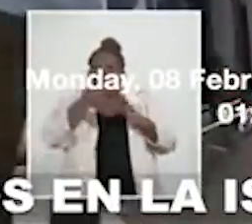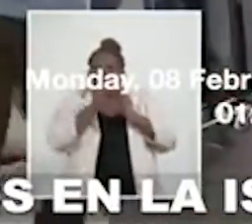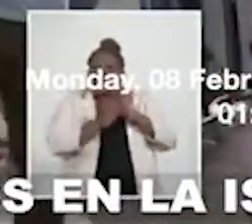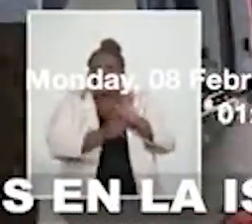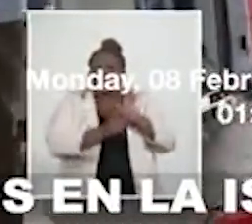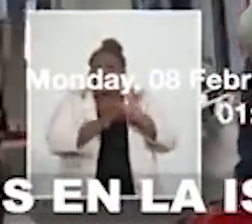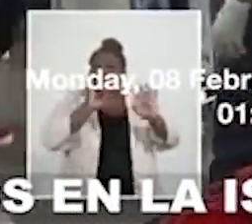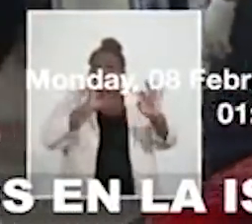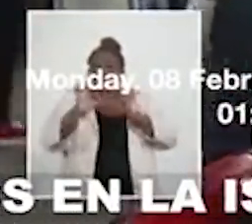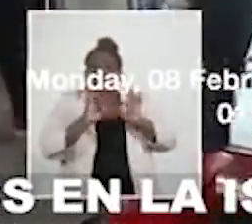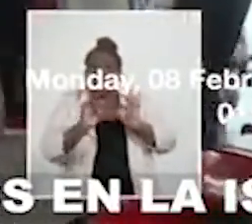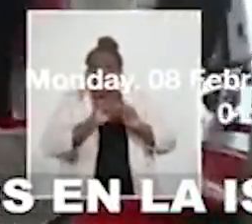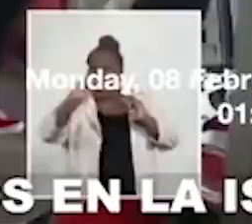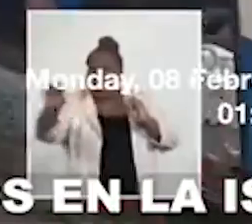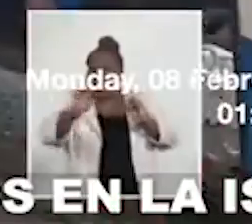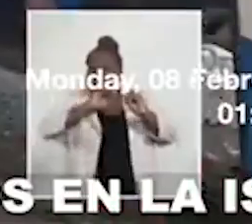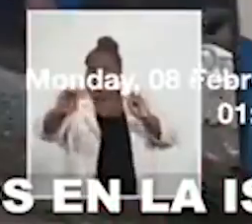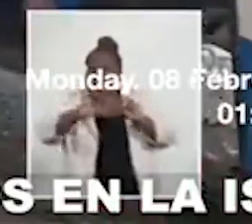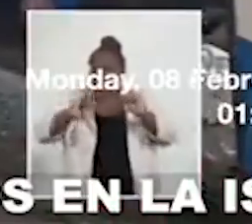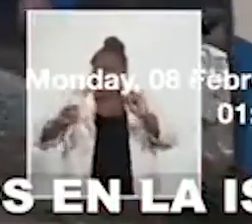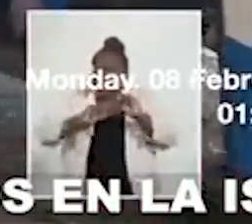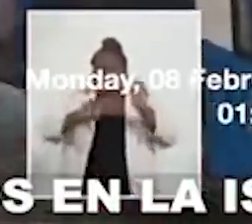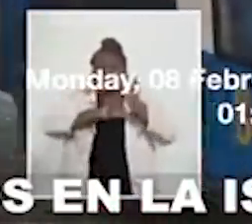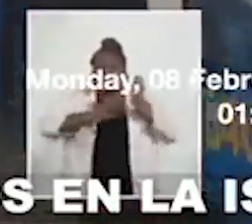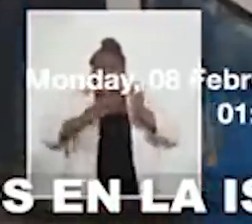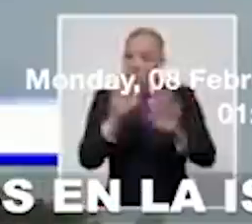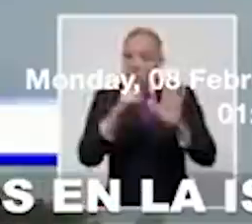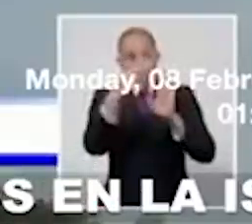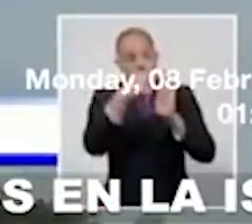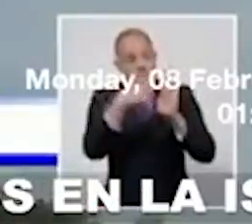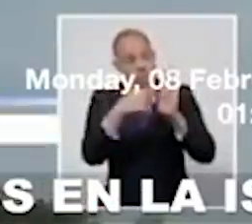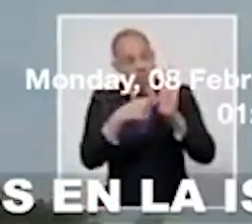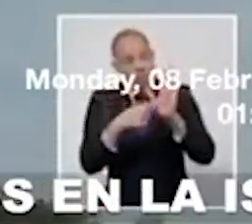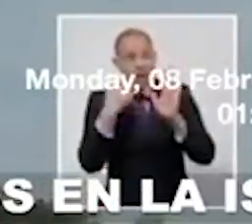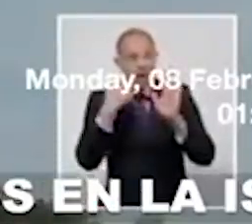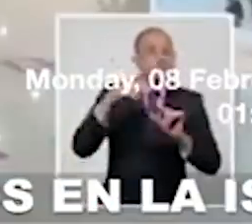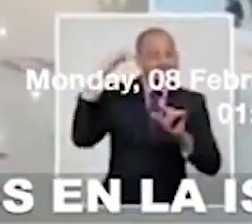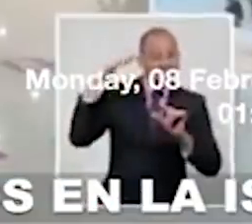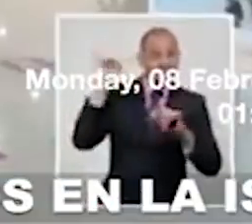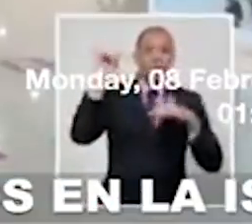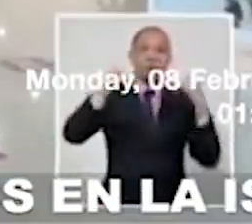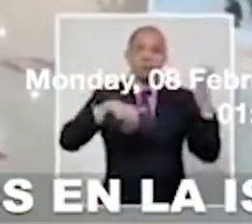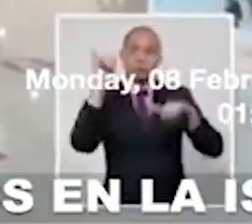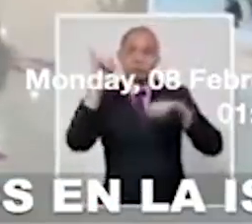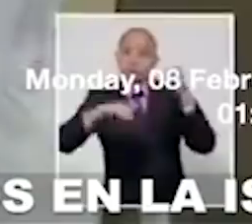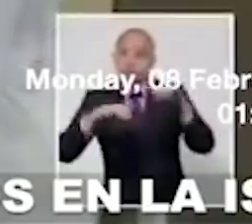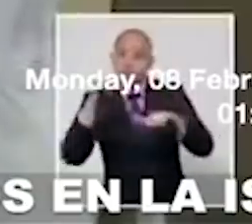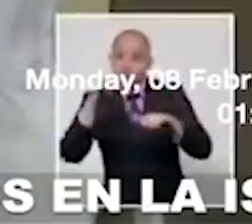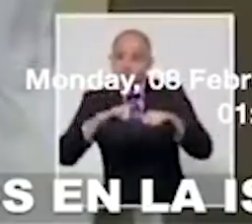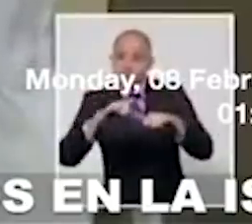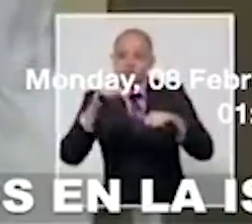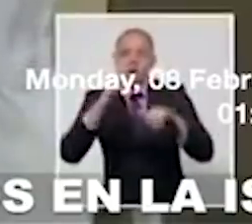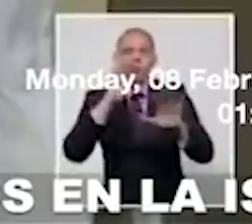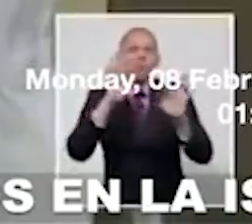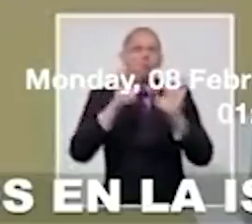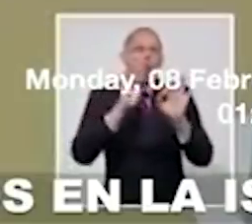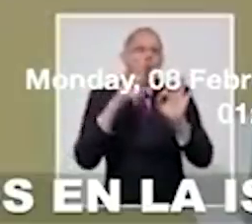limitó los vuelos internacionales desde seis países estados unidos méjico panamá bahamas